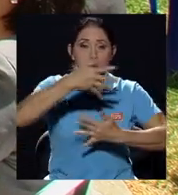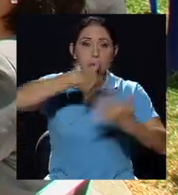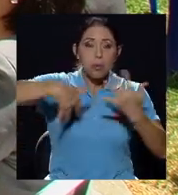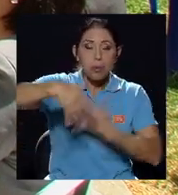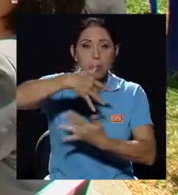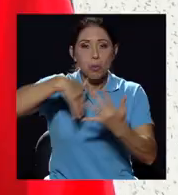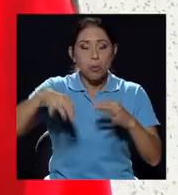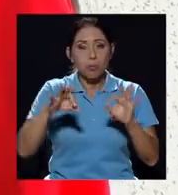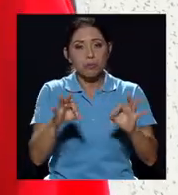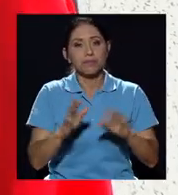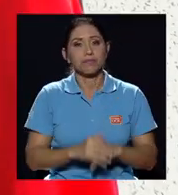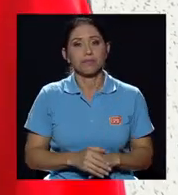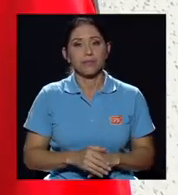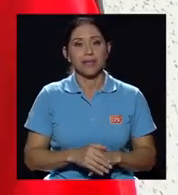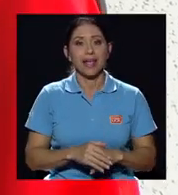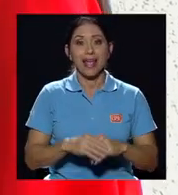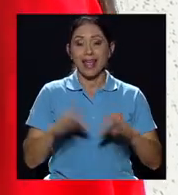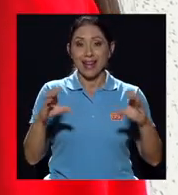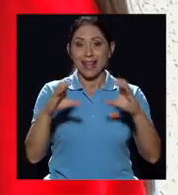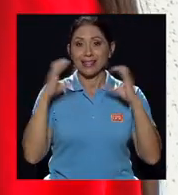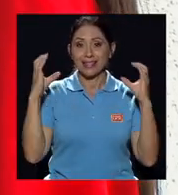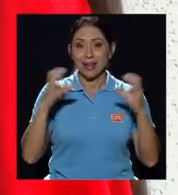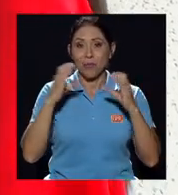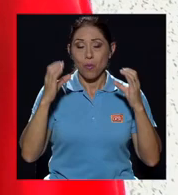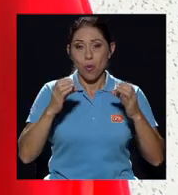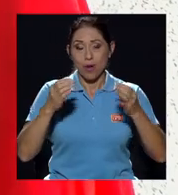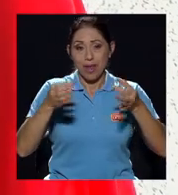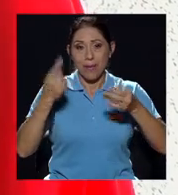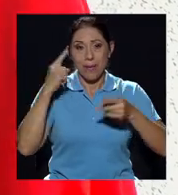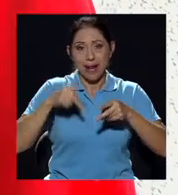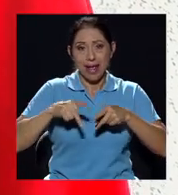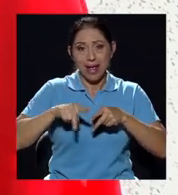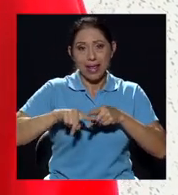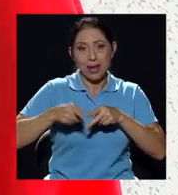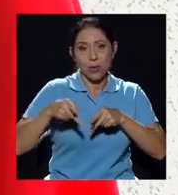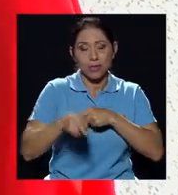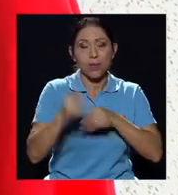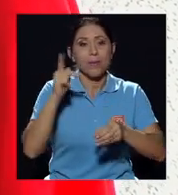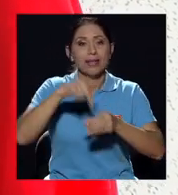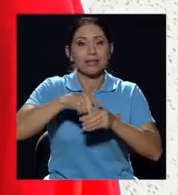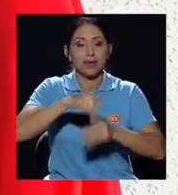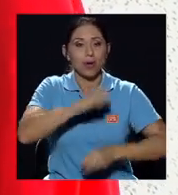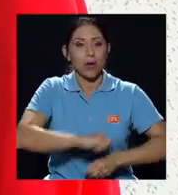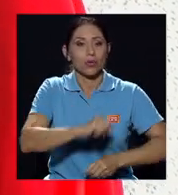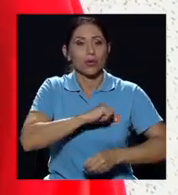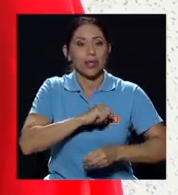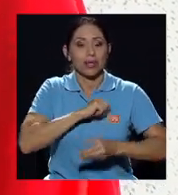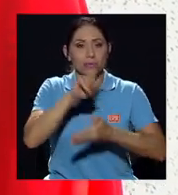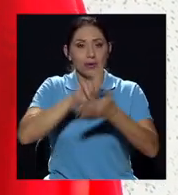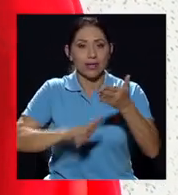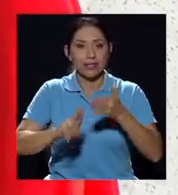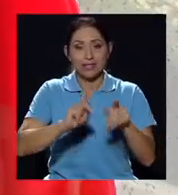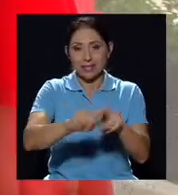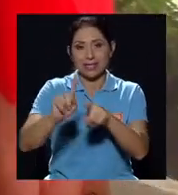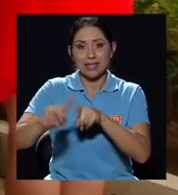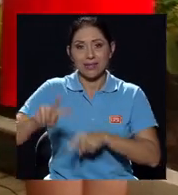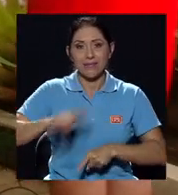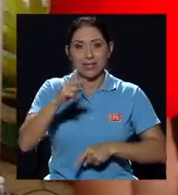demás. En la ceremonia de inauguración participaron autoridades universitarias de las diferentes vicerrectorías de la